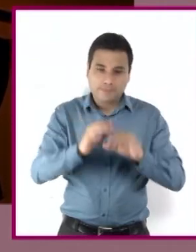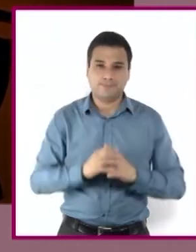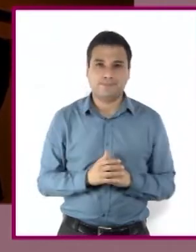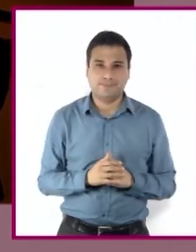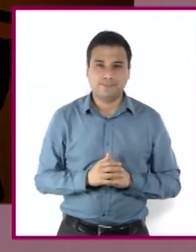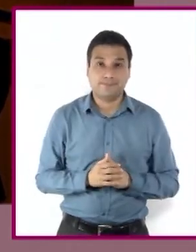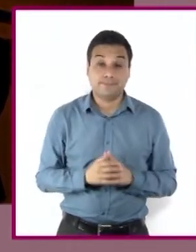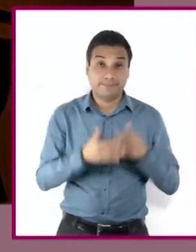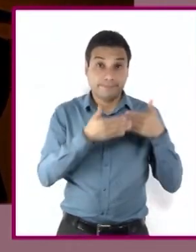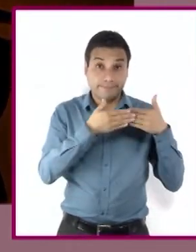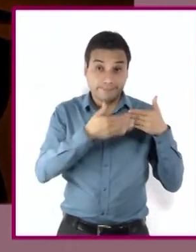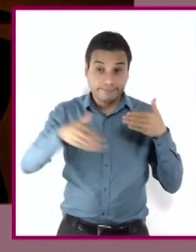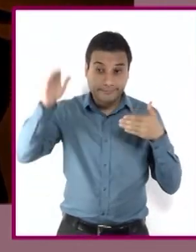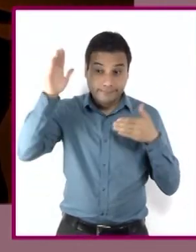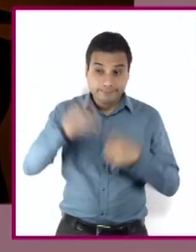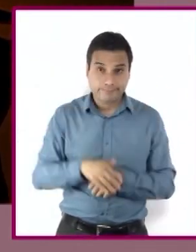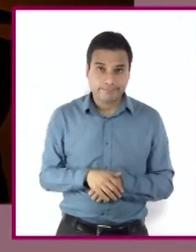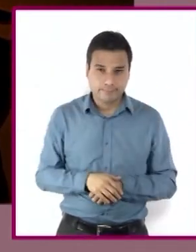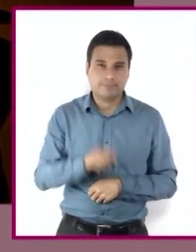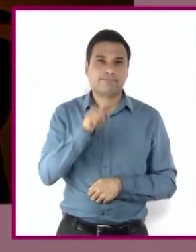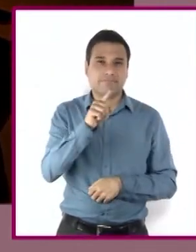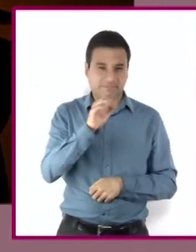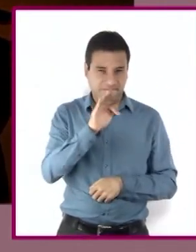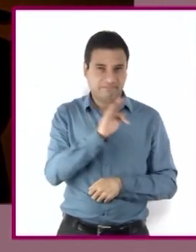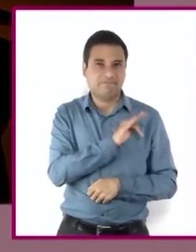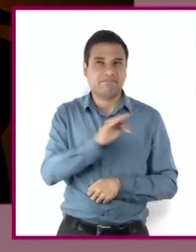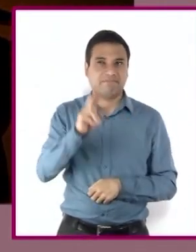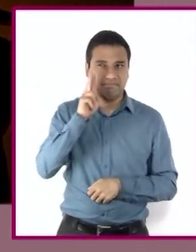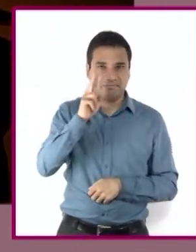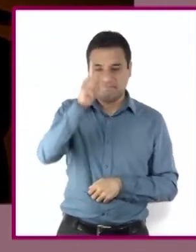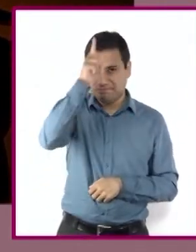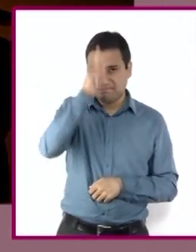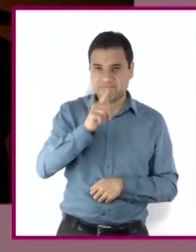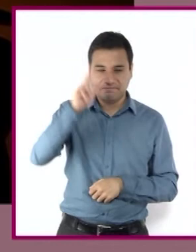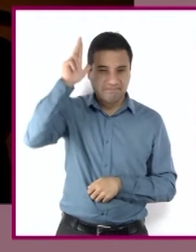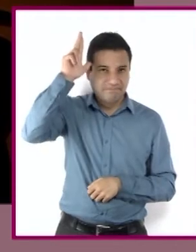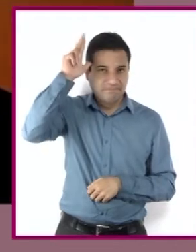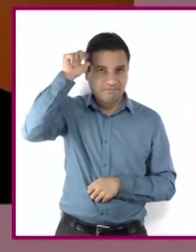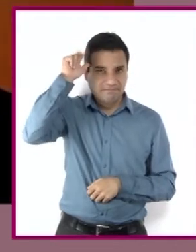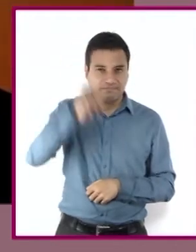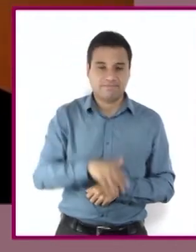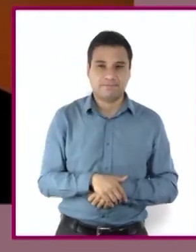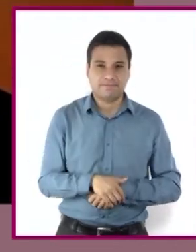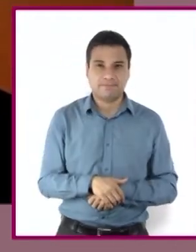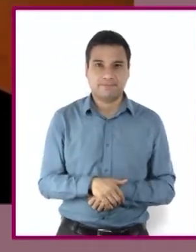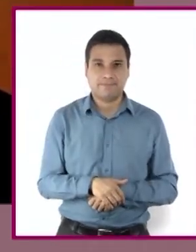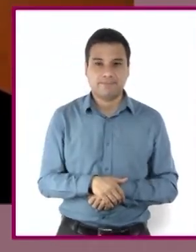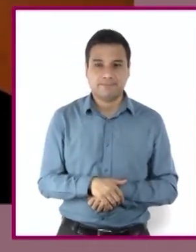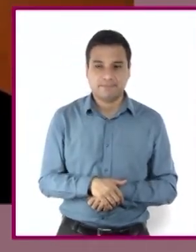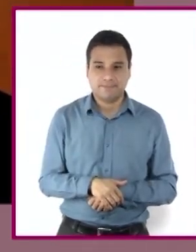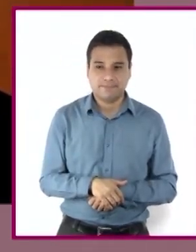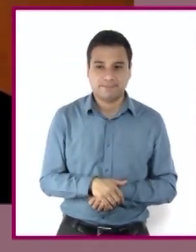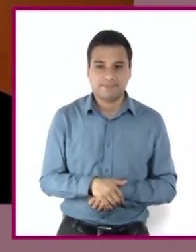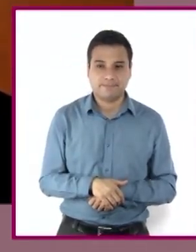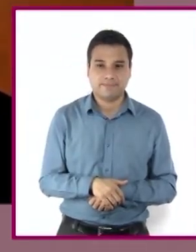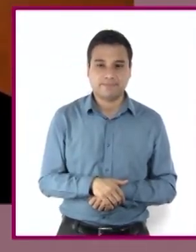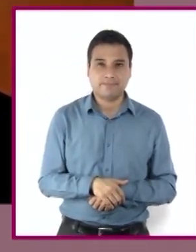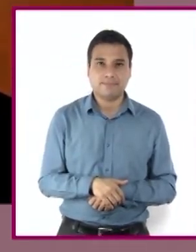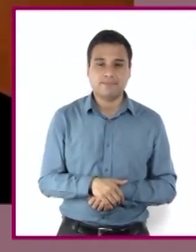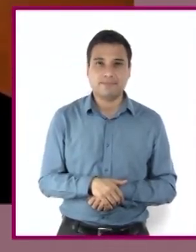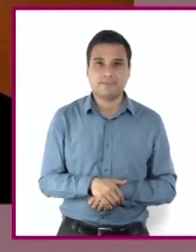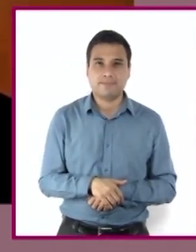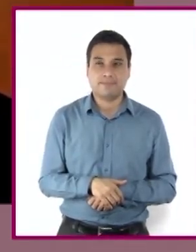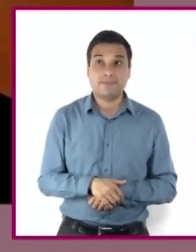Desde entonces, se puede apreciar un conejo en la cara de la luna. Aún así, sol y